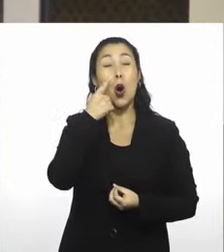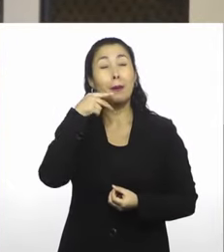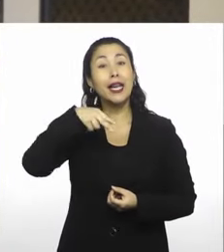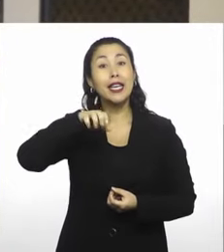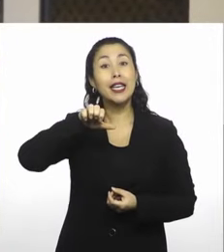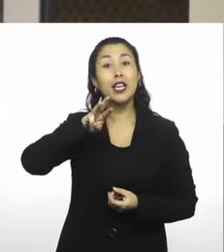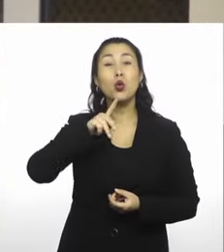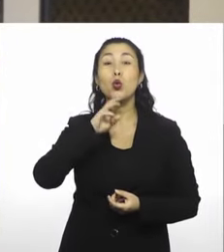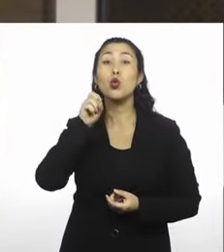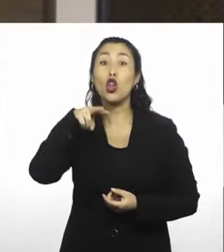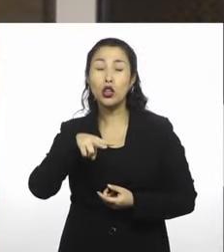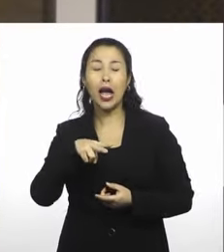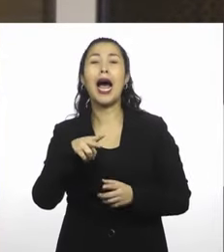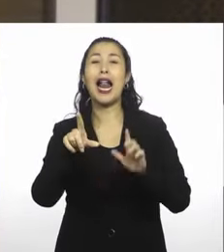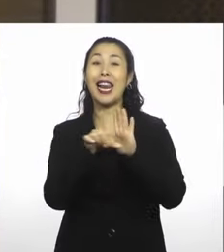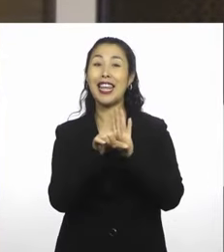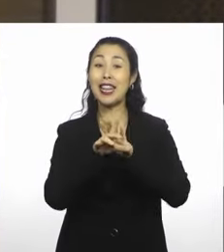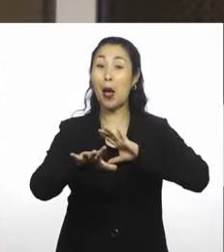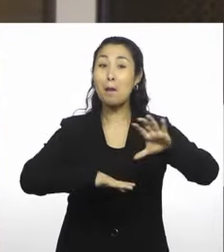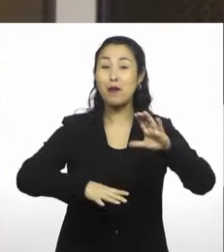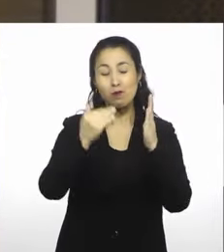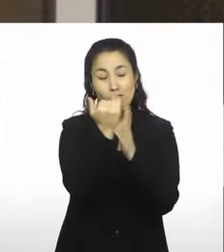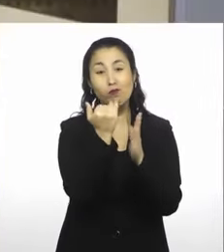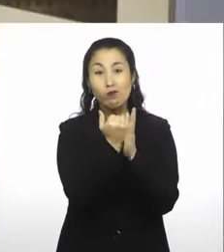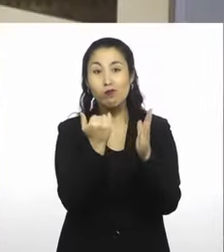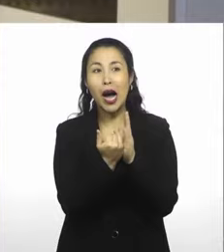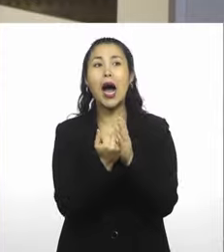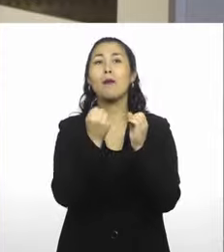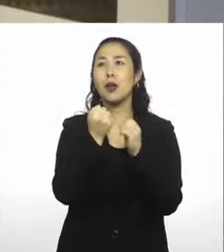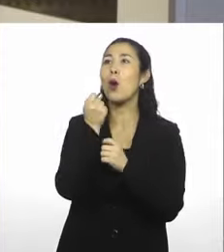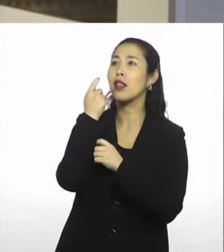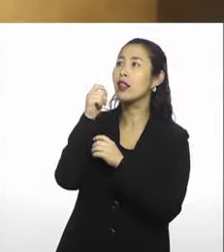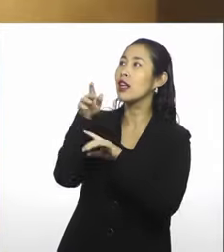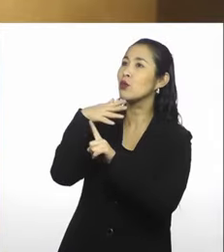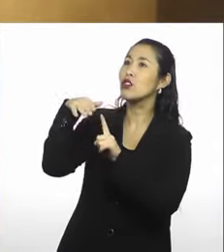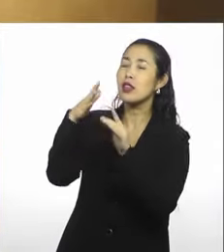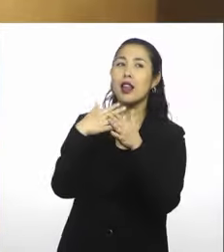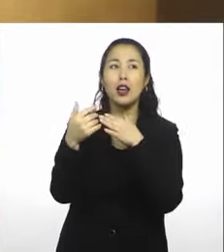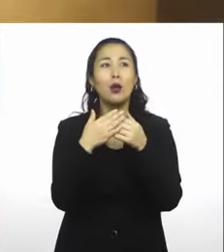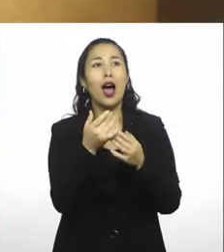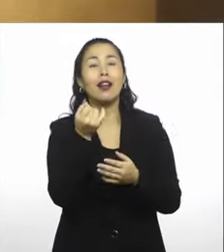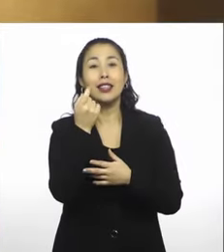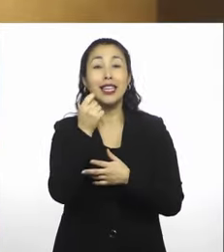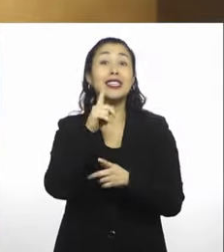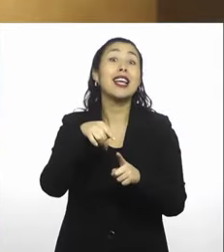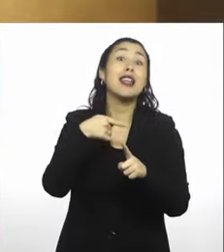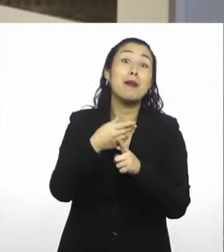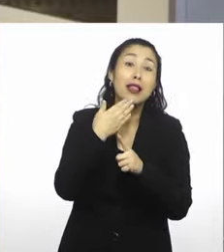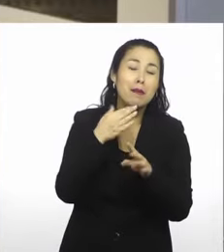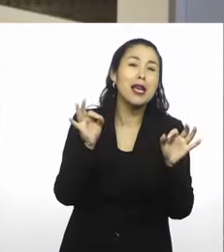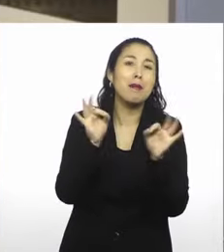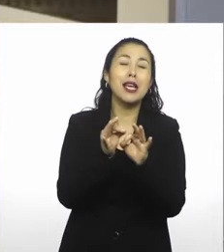las leyes de movimiento, es que podemos describir fenómenos de la naturaleza e incluso podríamos explicarnos cómo puede